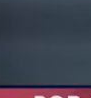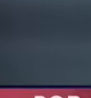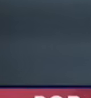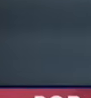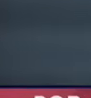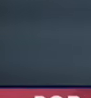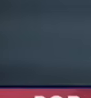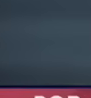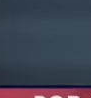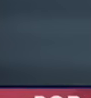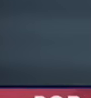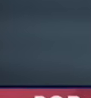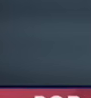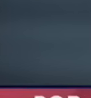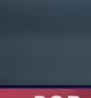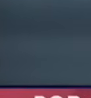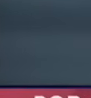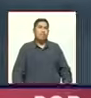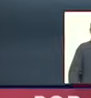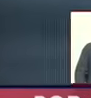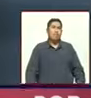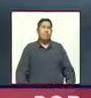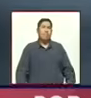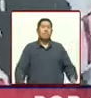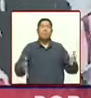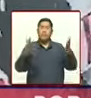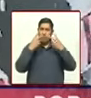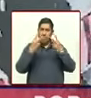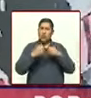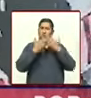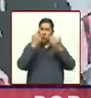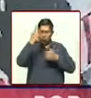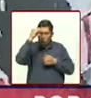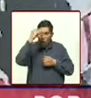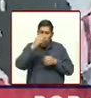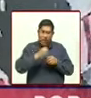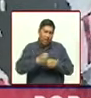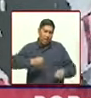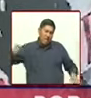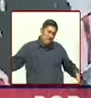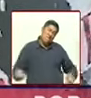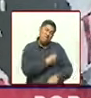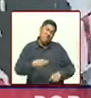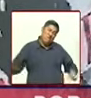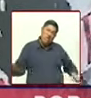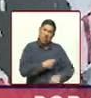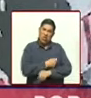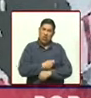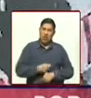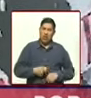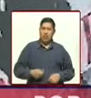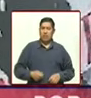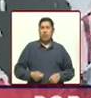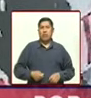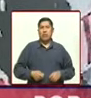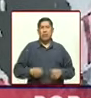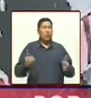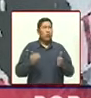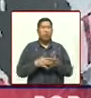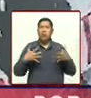este perrito de color negro, no sabemos todavía cuál es la raza, intenta defenderse, pero obviamente no lo logra.